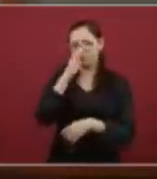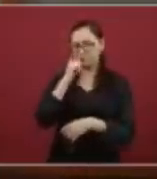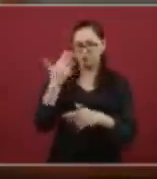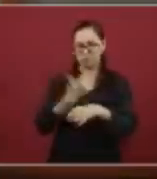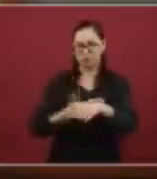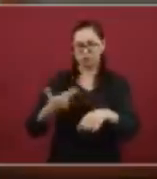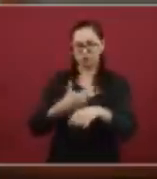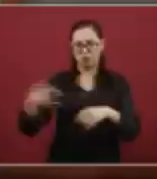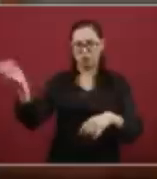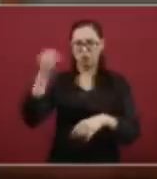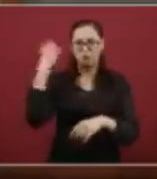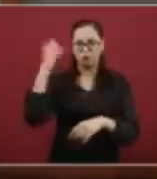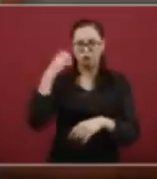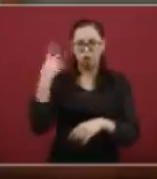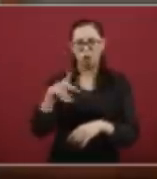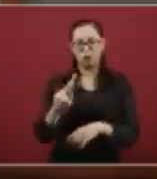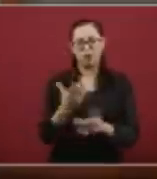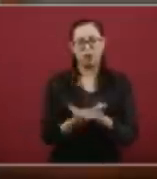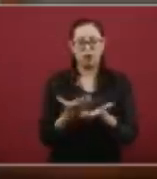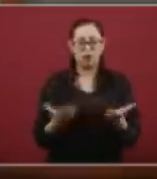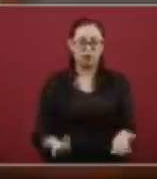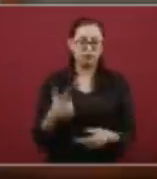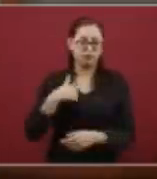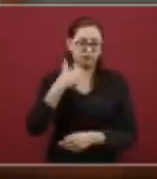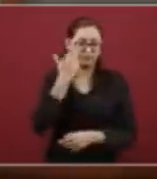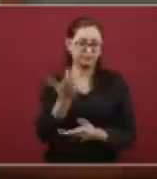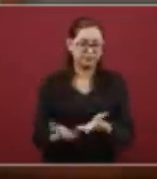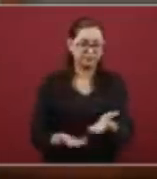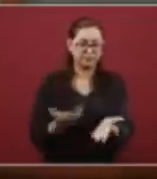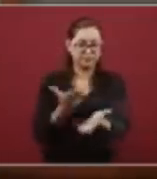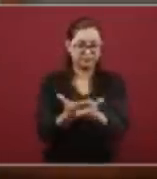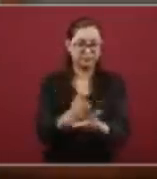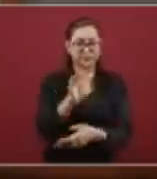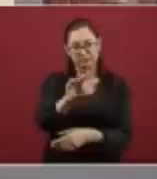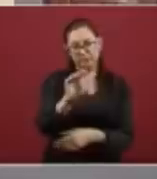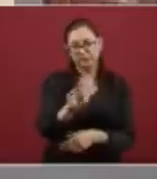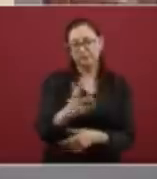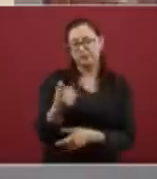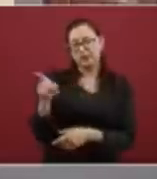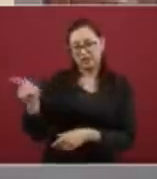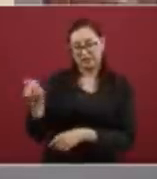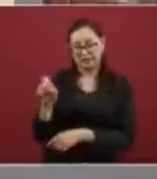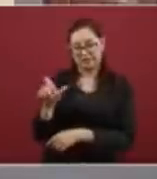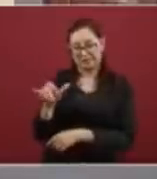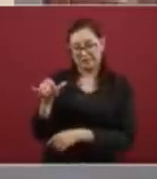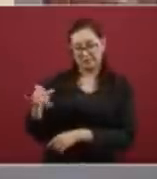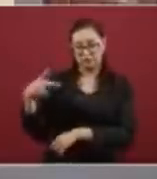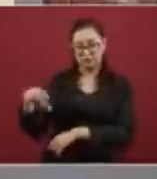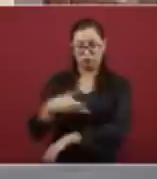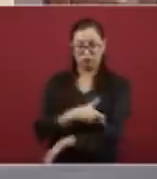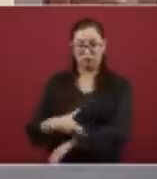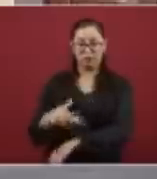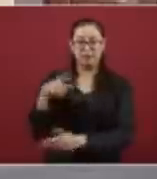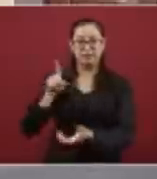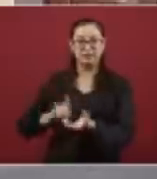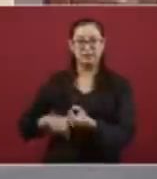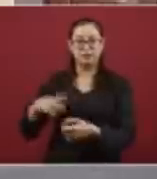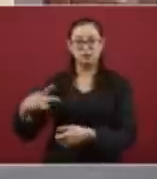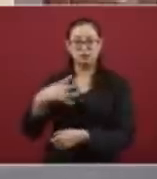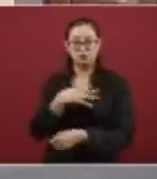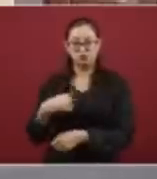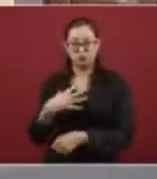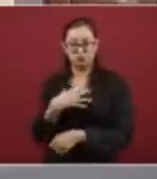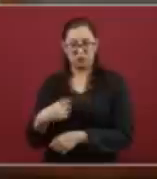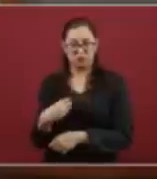quiero yo hacerle a usted, porque en la familia del ingeniero Slim, sus hijos donaron